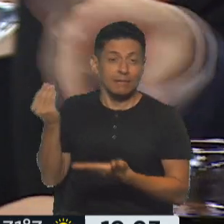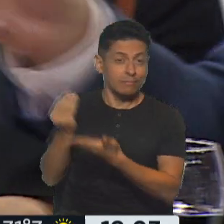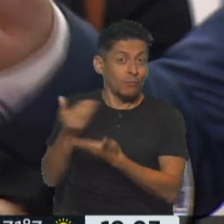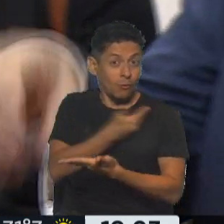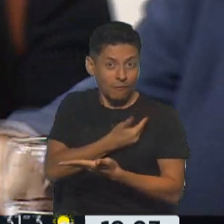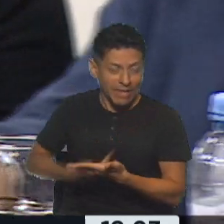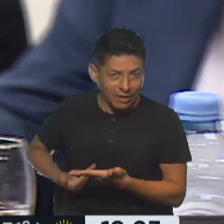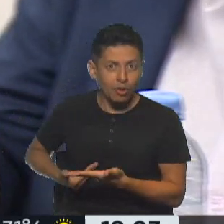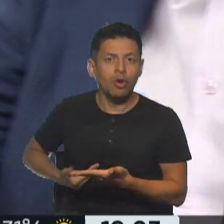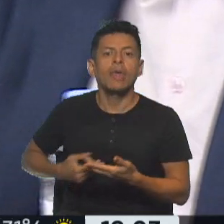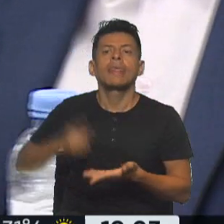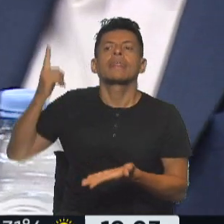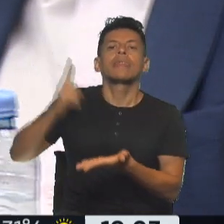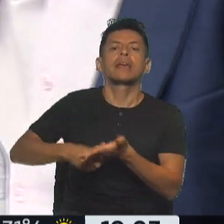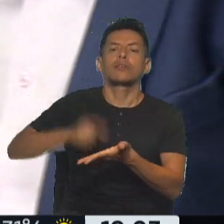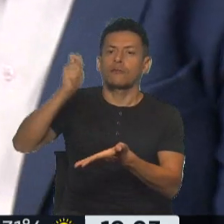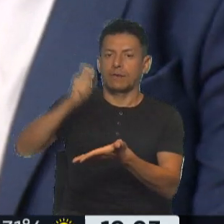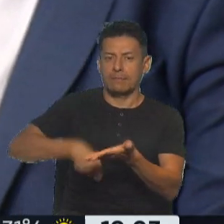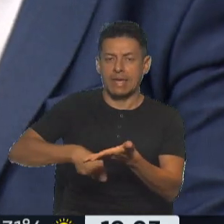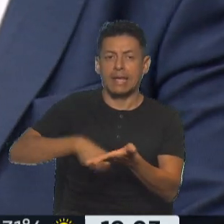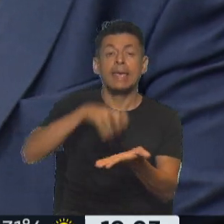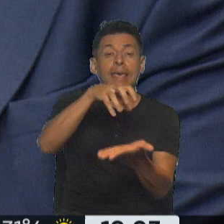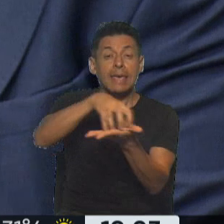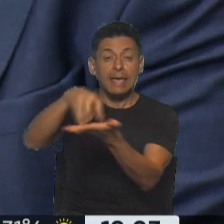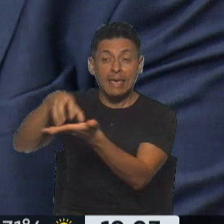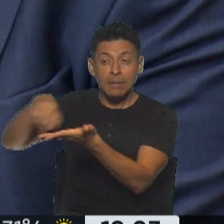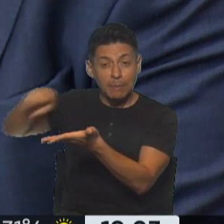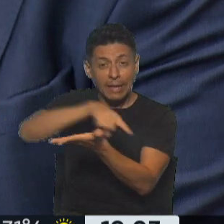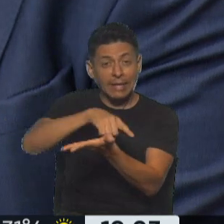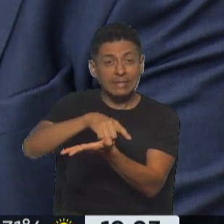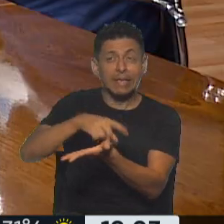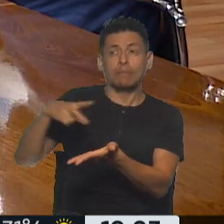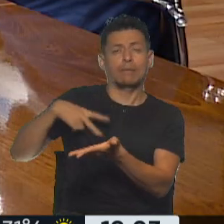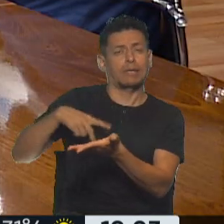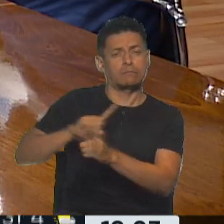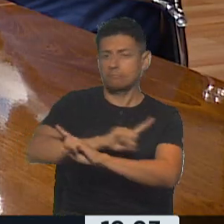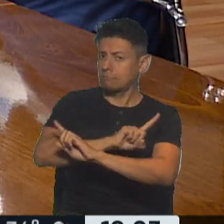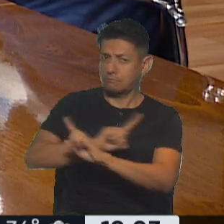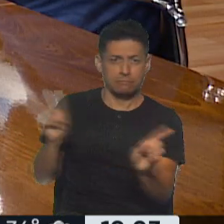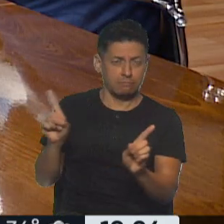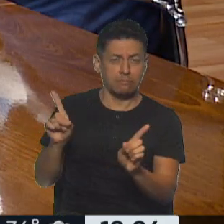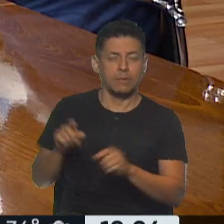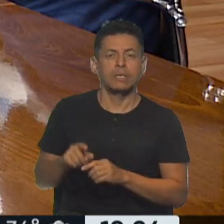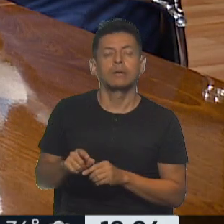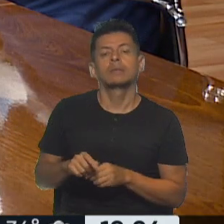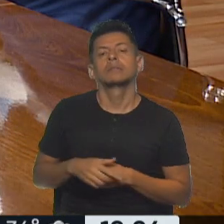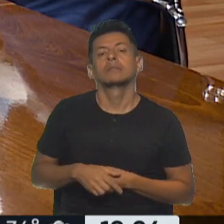firmó un decreto retirando algunas de las empresas de esa lista de privatizaciones, entre ellas la